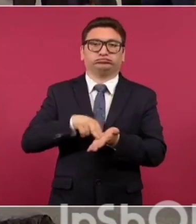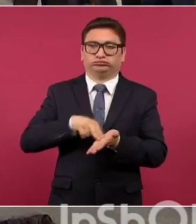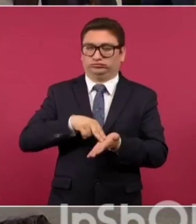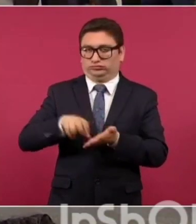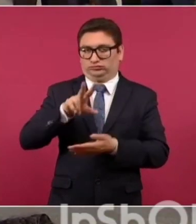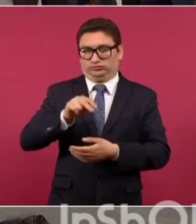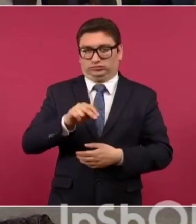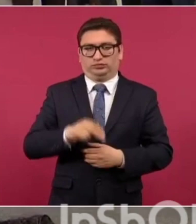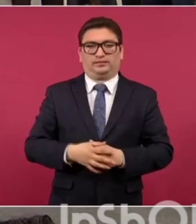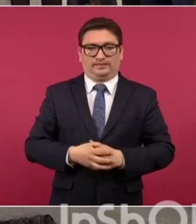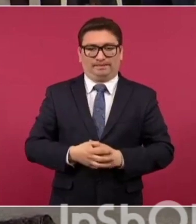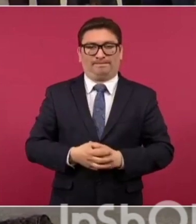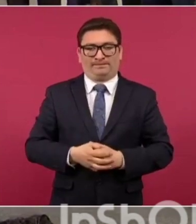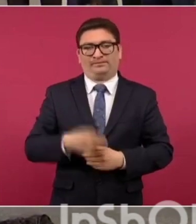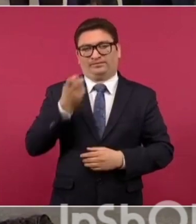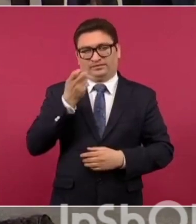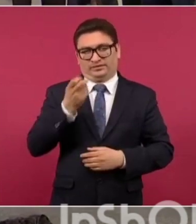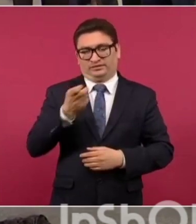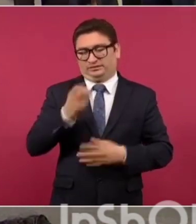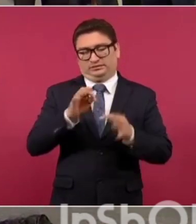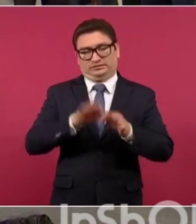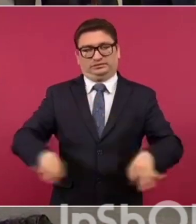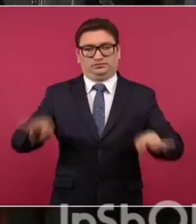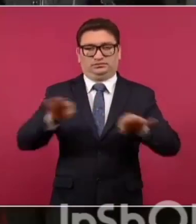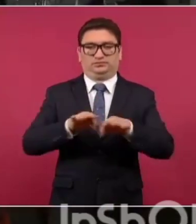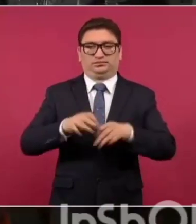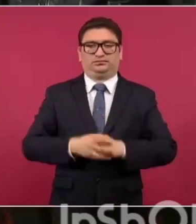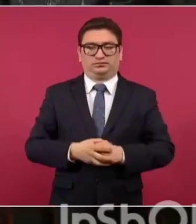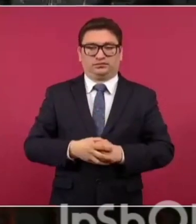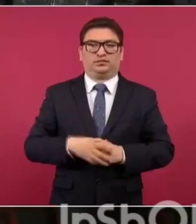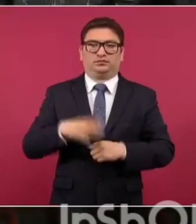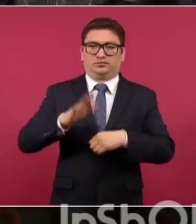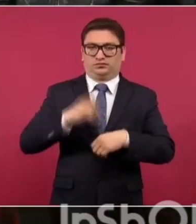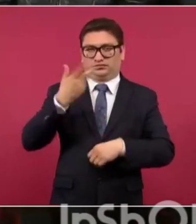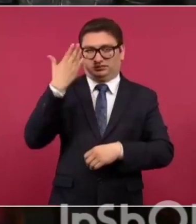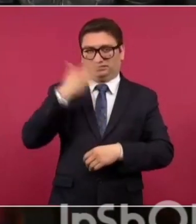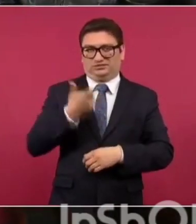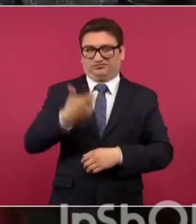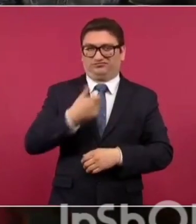Y ese es un componente importante en la inflación